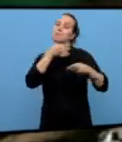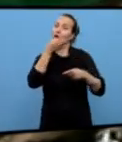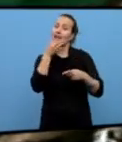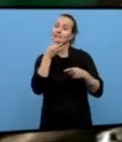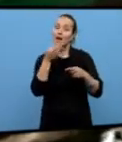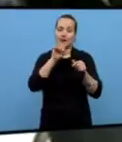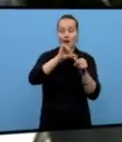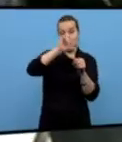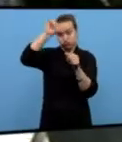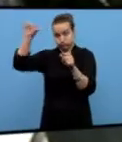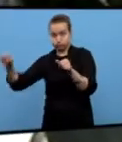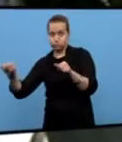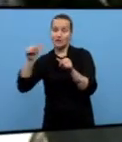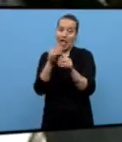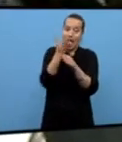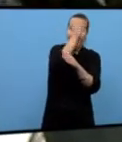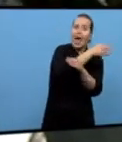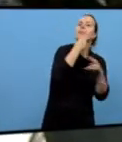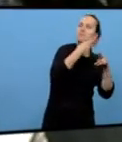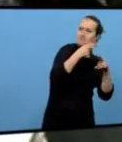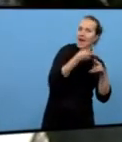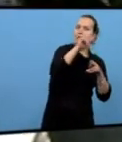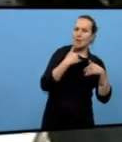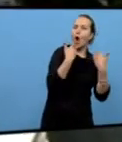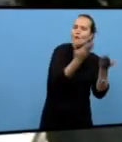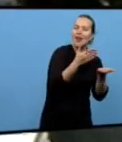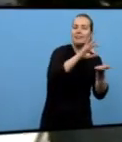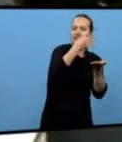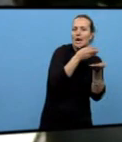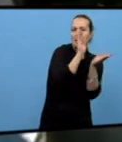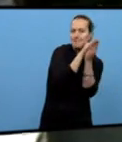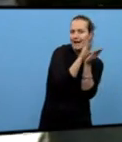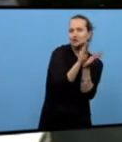o día, os bares e restaurantes da vila ofrecerán tapas e menús con distintas receitas de mexillón.